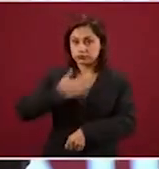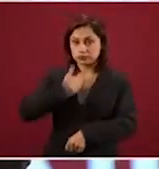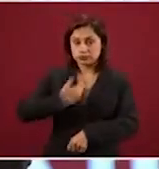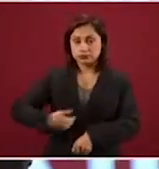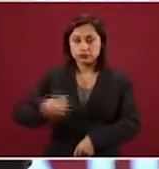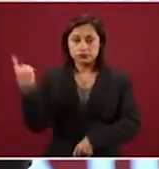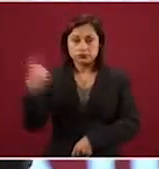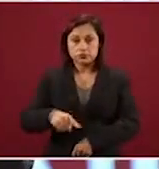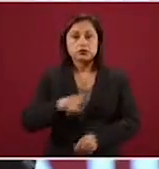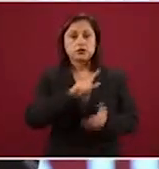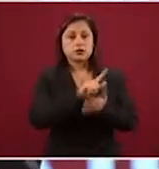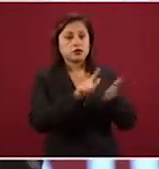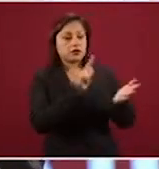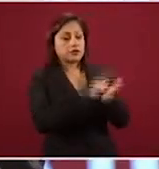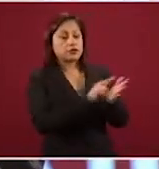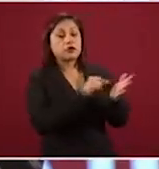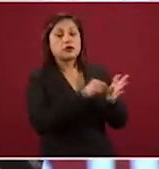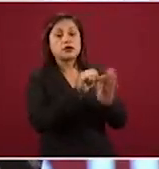de la Constitución